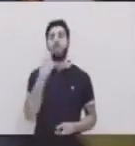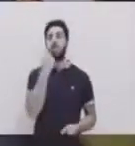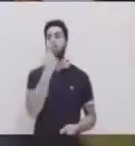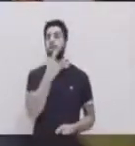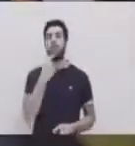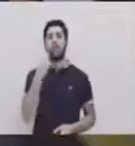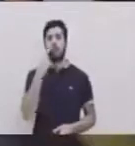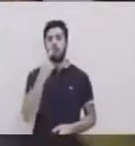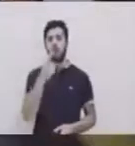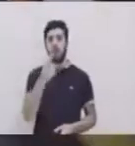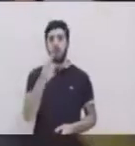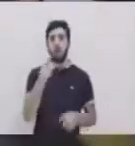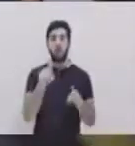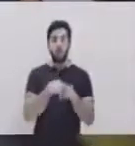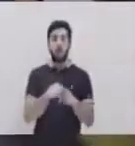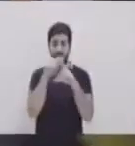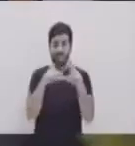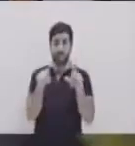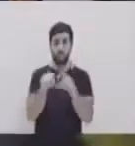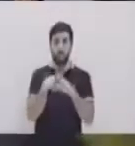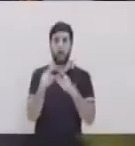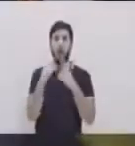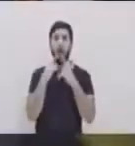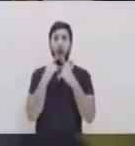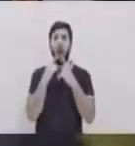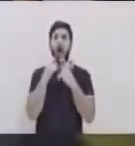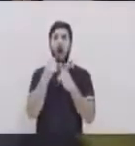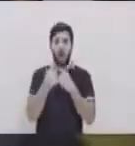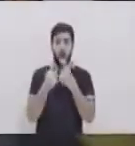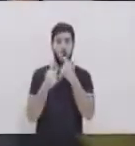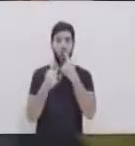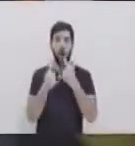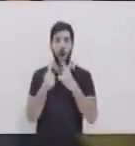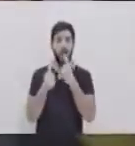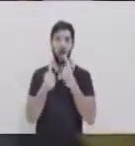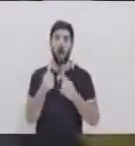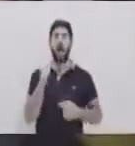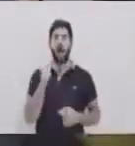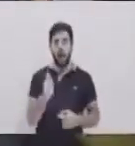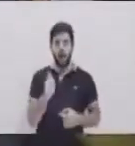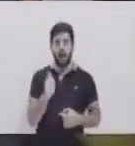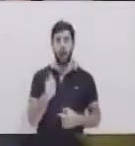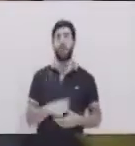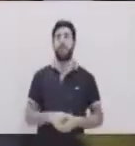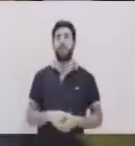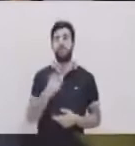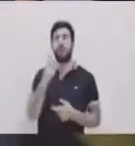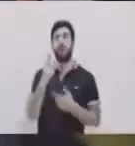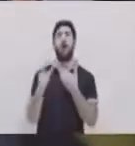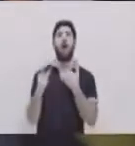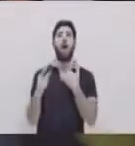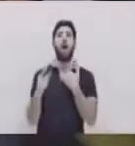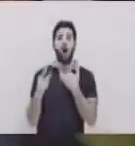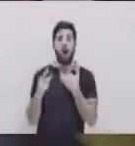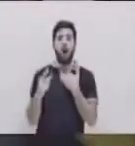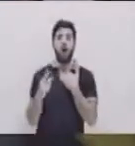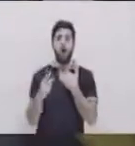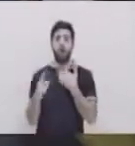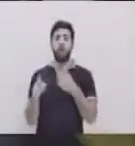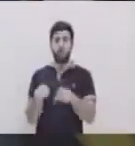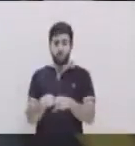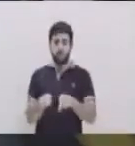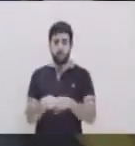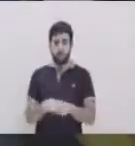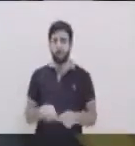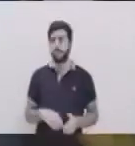amigas, de forma redonda. ¿Sí? Okay. Solo escucha tú primero, cómo sería si